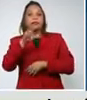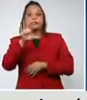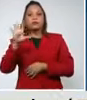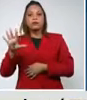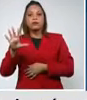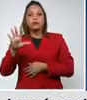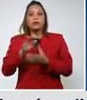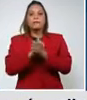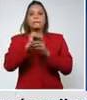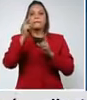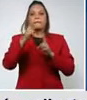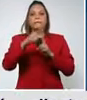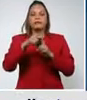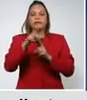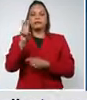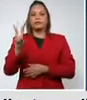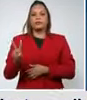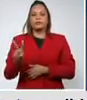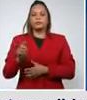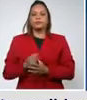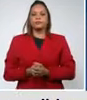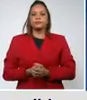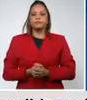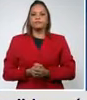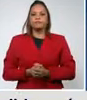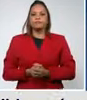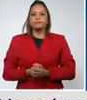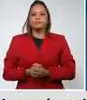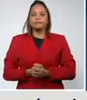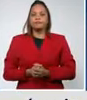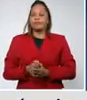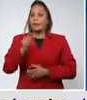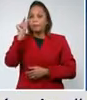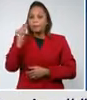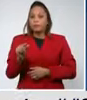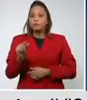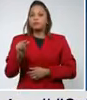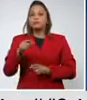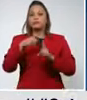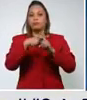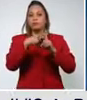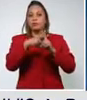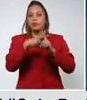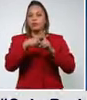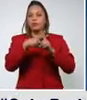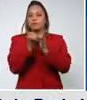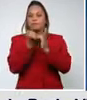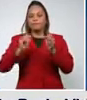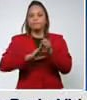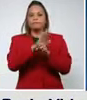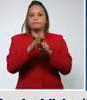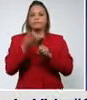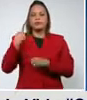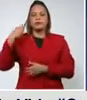y Matanzas, 2. Casos confirmados en el día de ayer. El